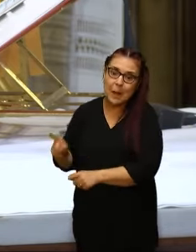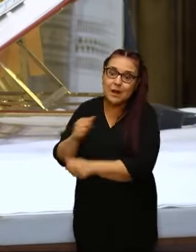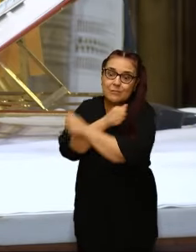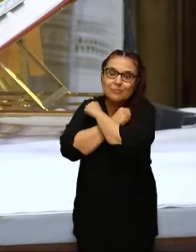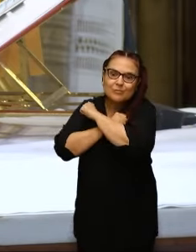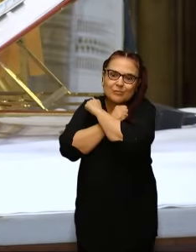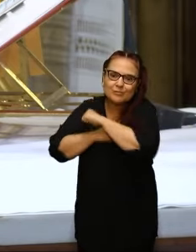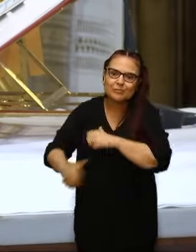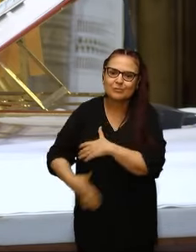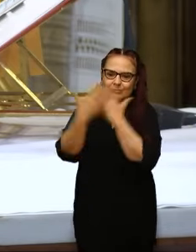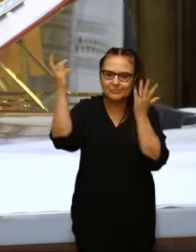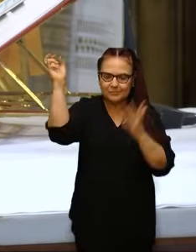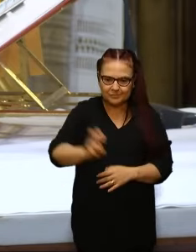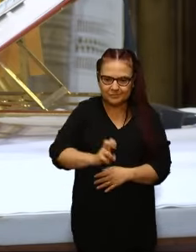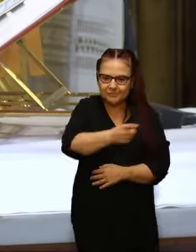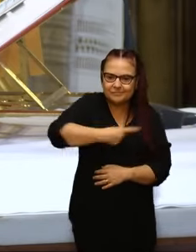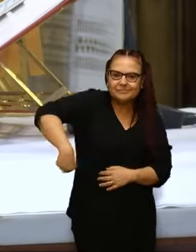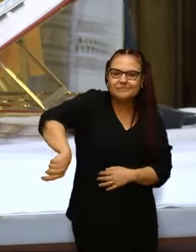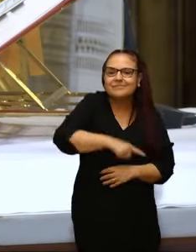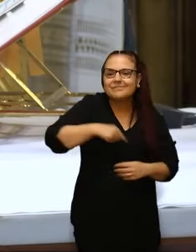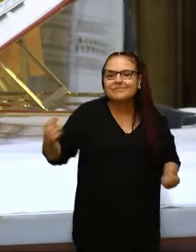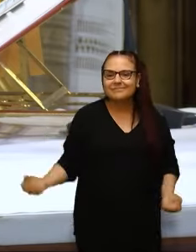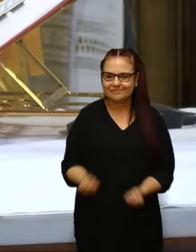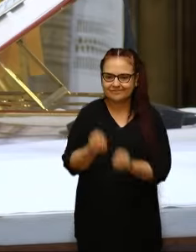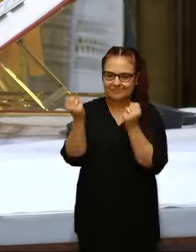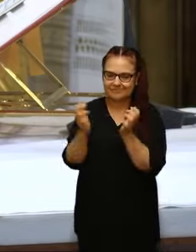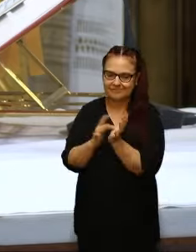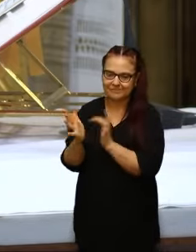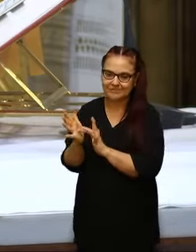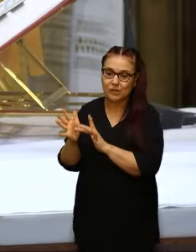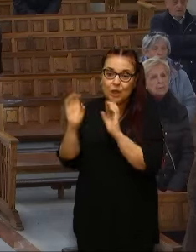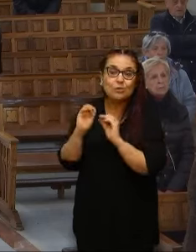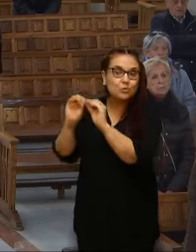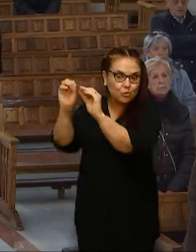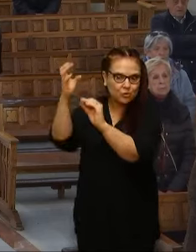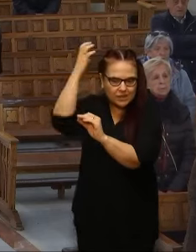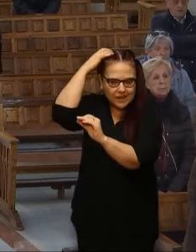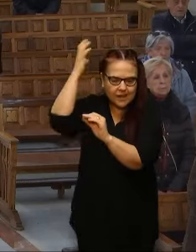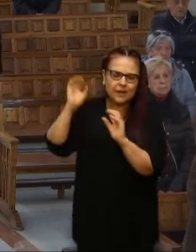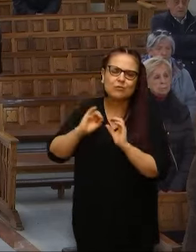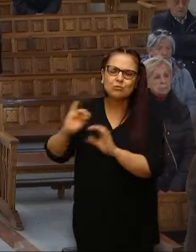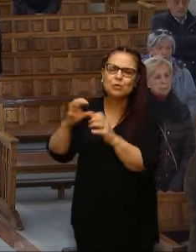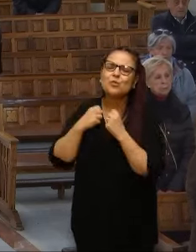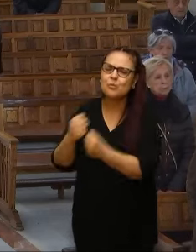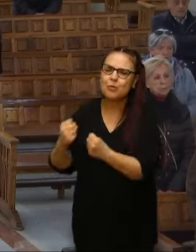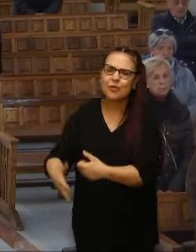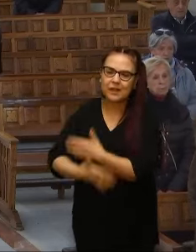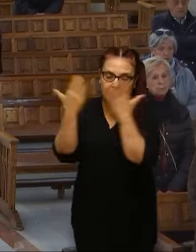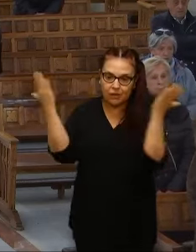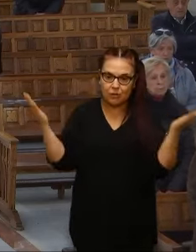mientras esperamos la gloriosa venida de nuestro Salvador Jesucristo.